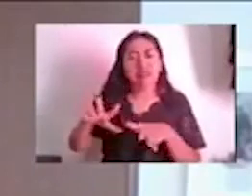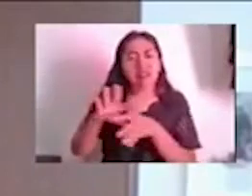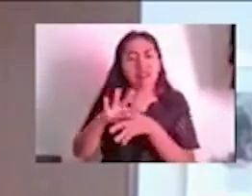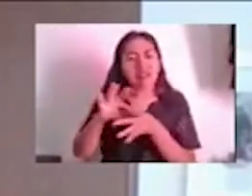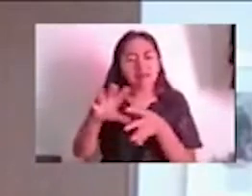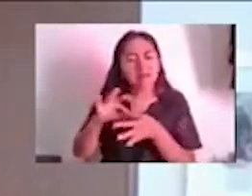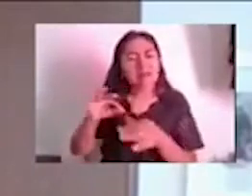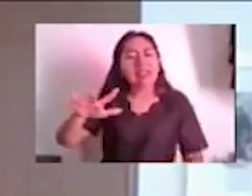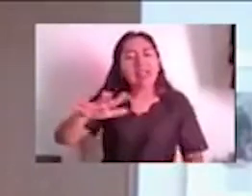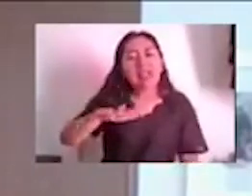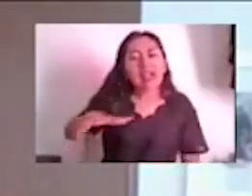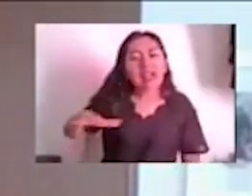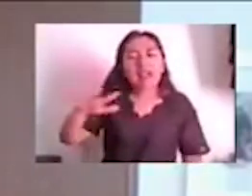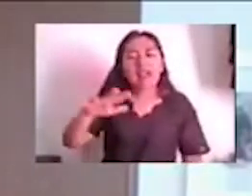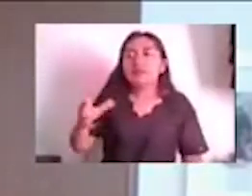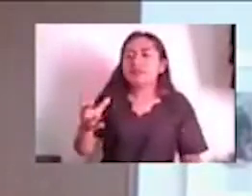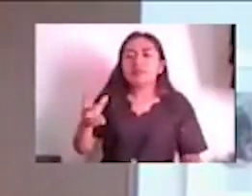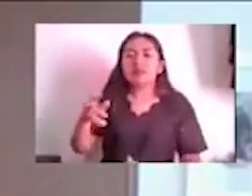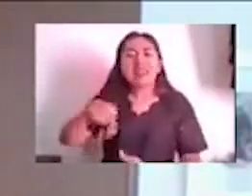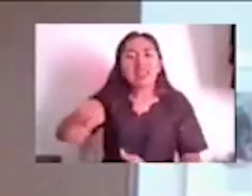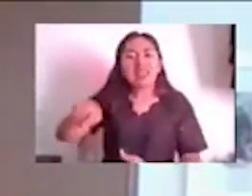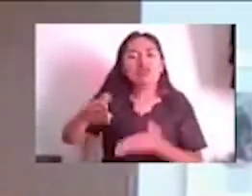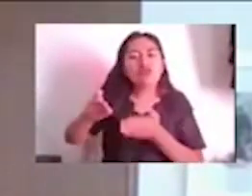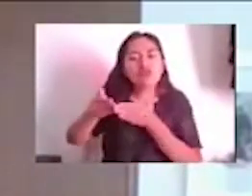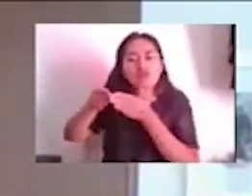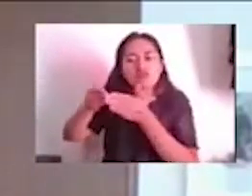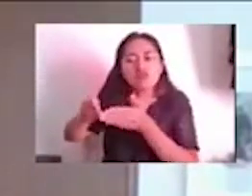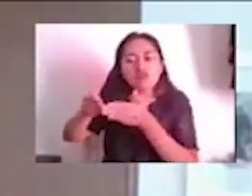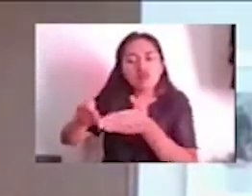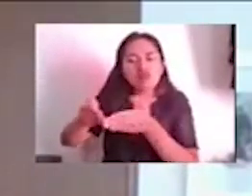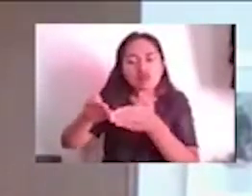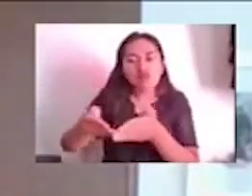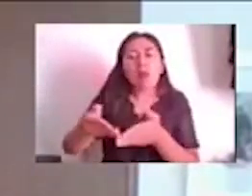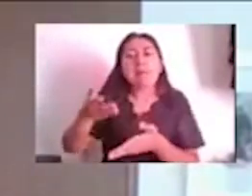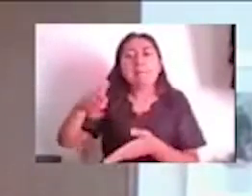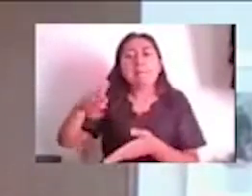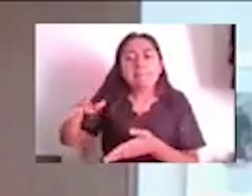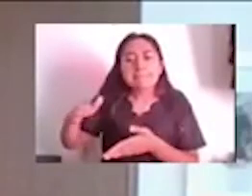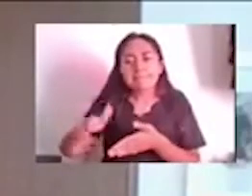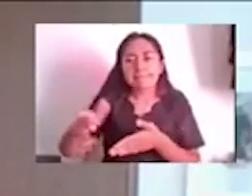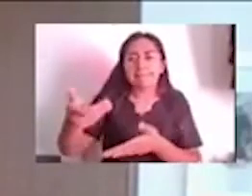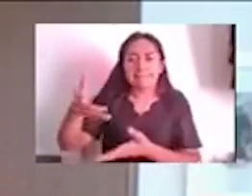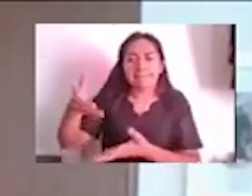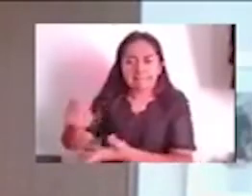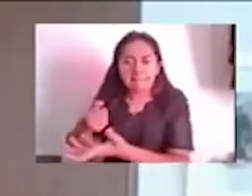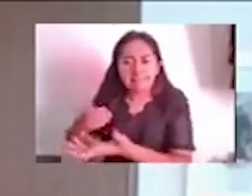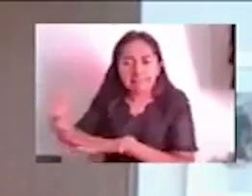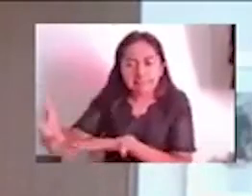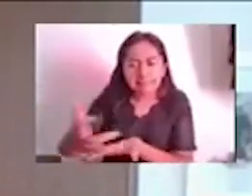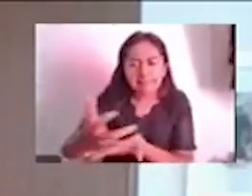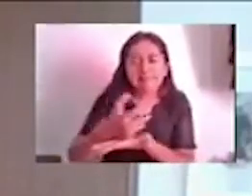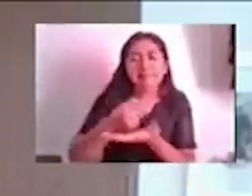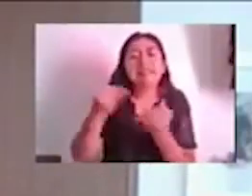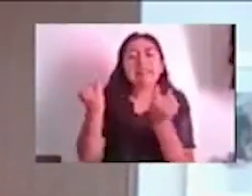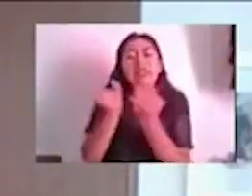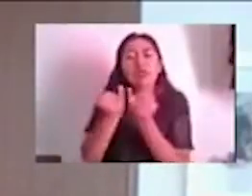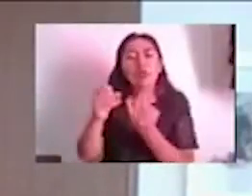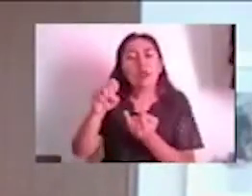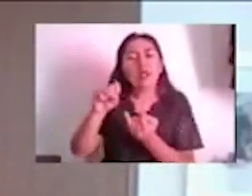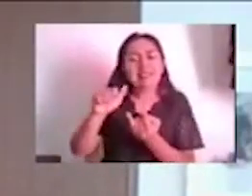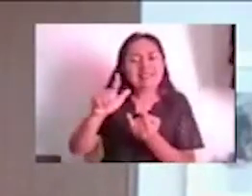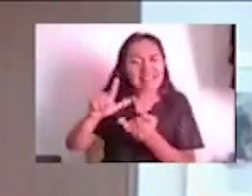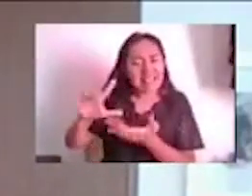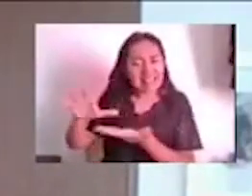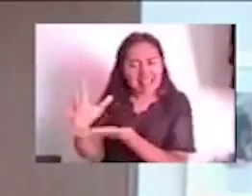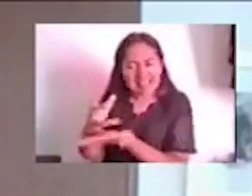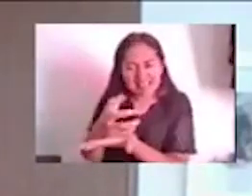Azcapotzalco dedicados a la pesca y a la extracción de la sal, y que después de que avanzan las diferencias es que se fundan dos señoríos. ¿Esta